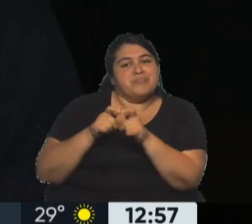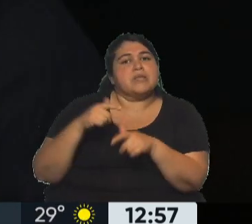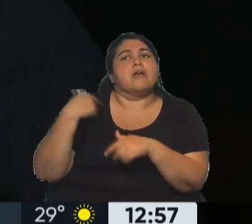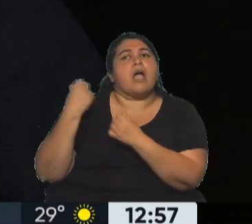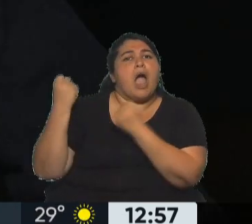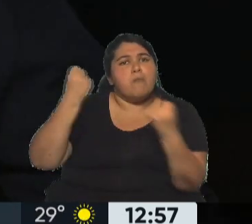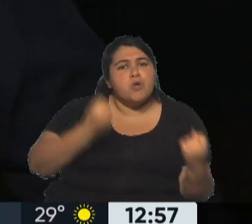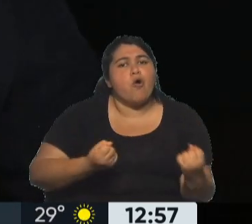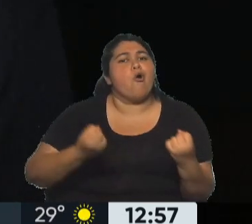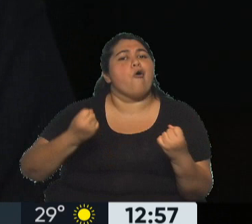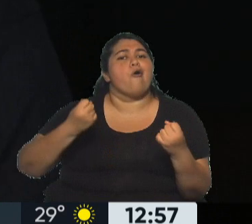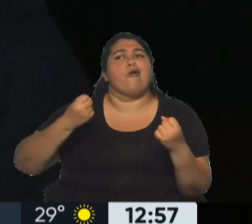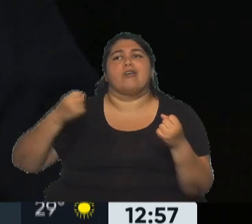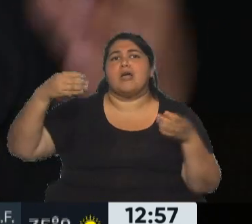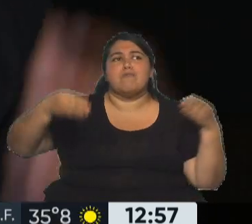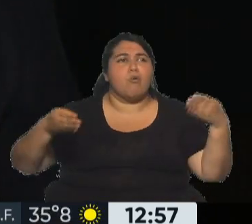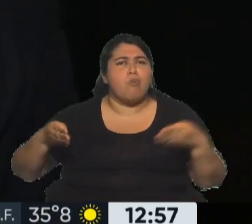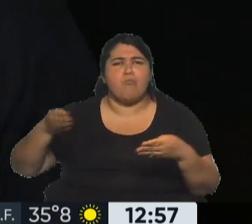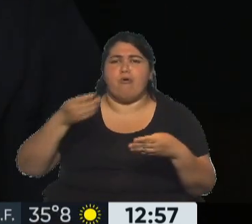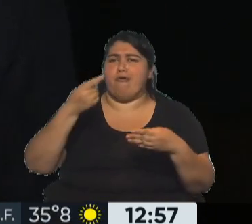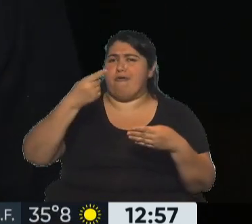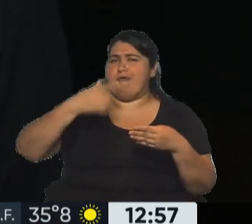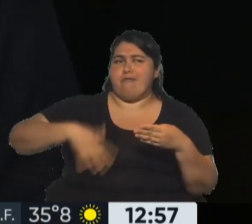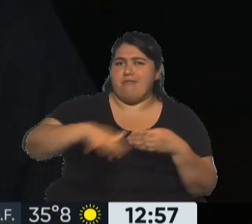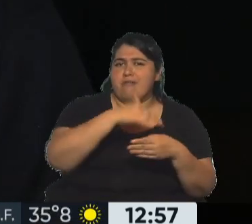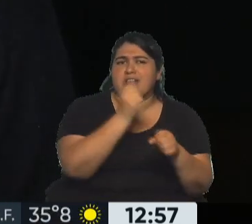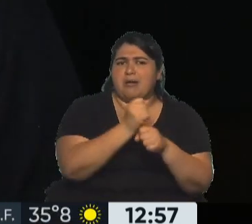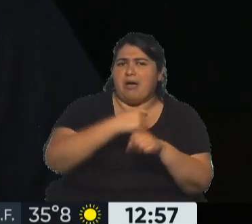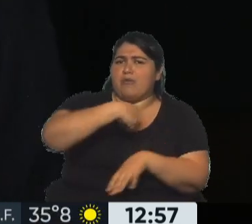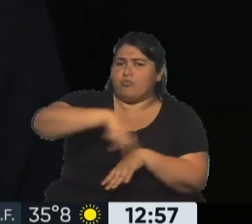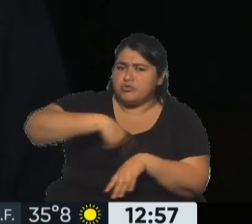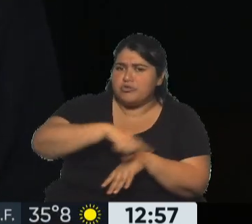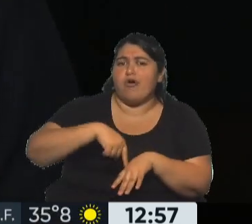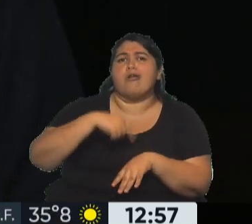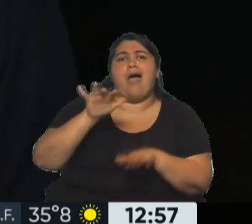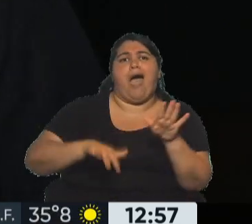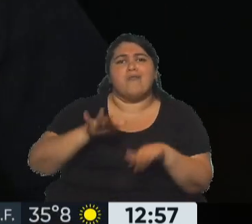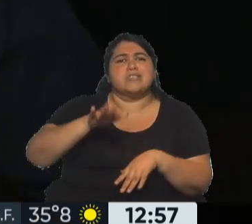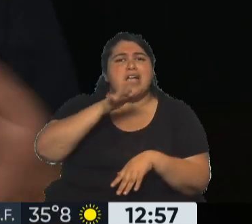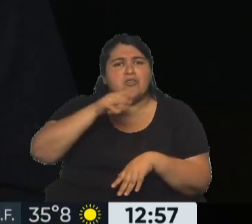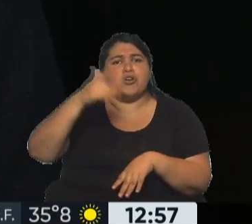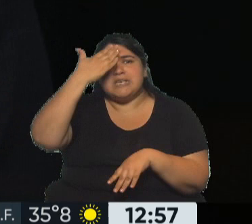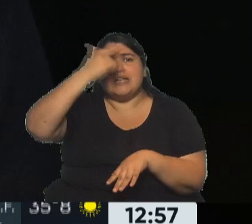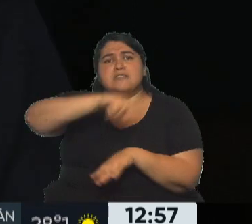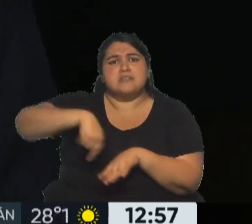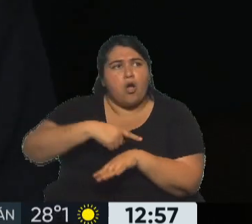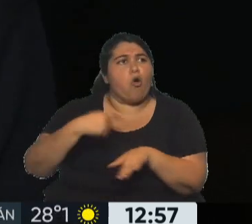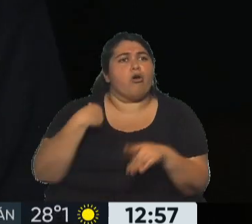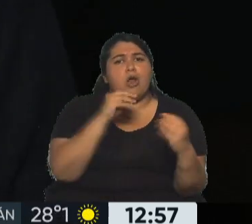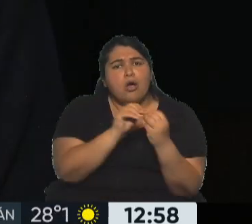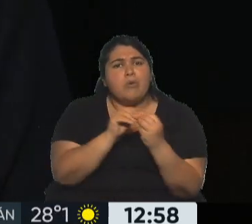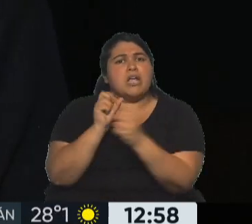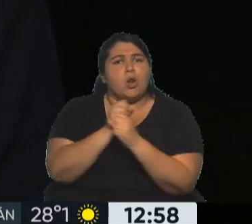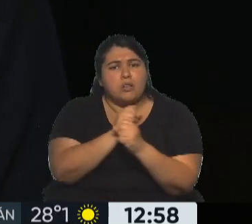camiones, desparramamos un montón de cosas y trabajamos un montón de horas, estamos 14, 15 horas quizás trabajando con compañeros,